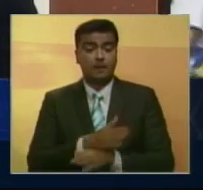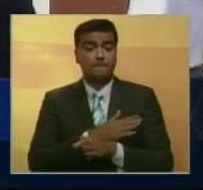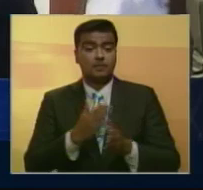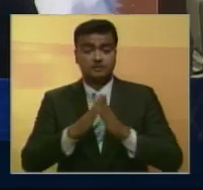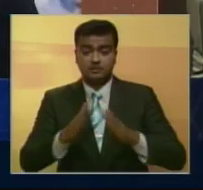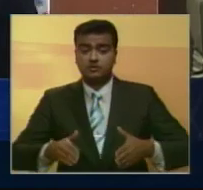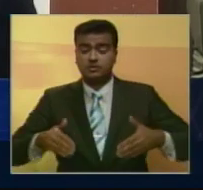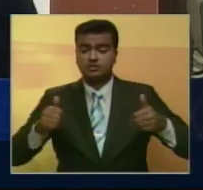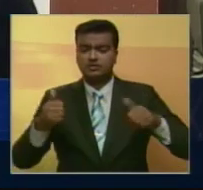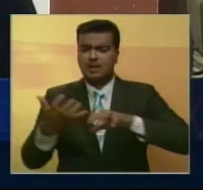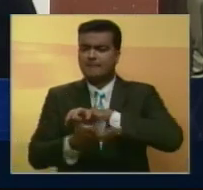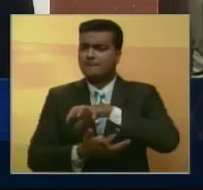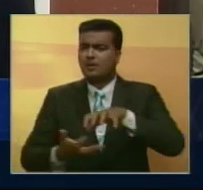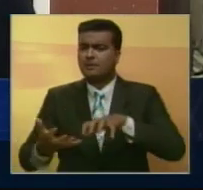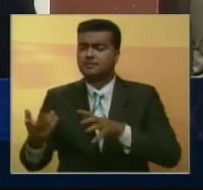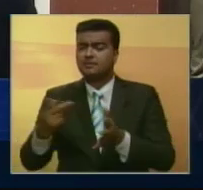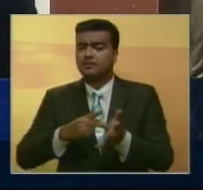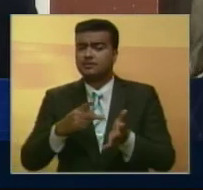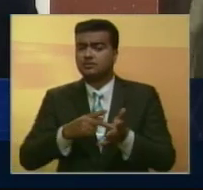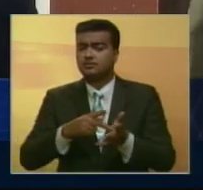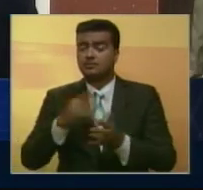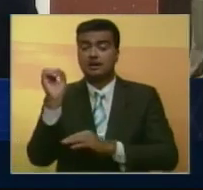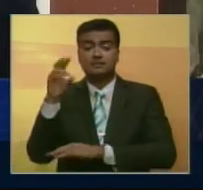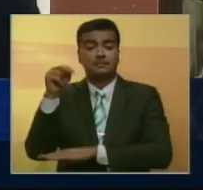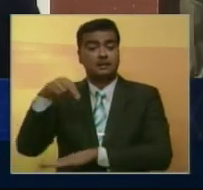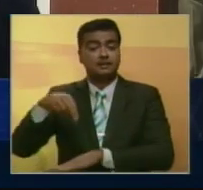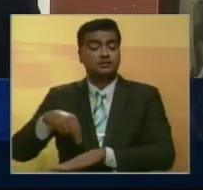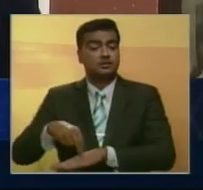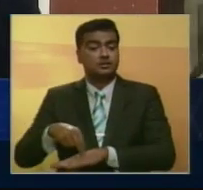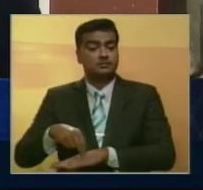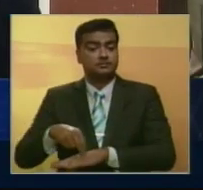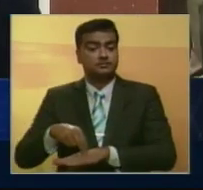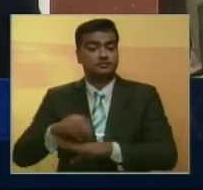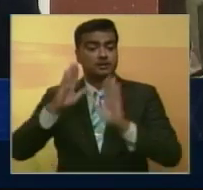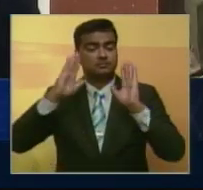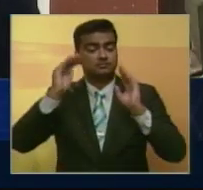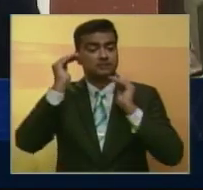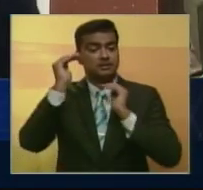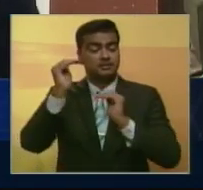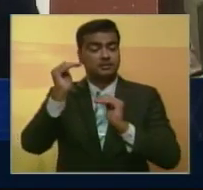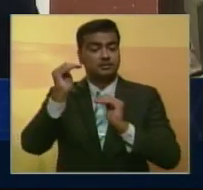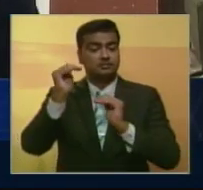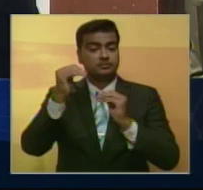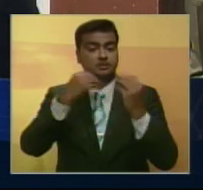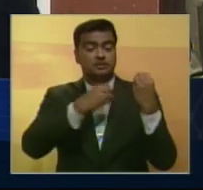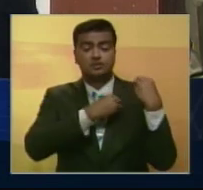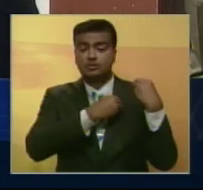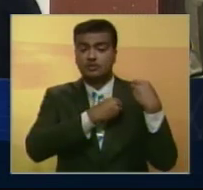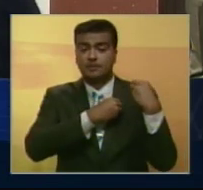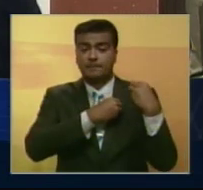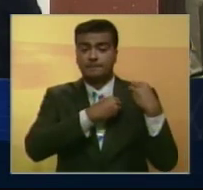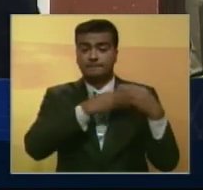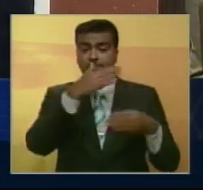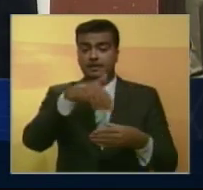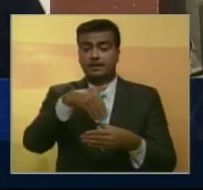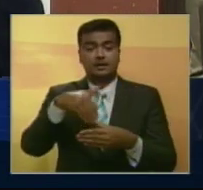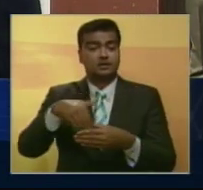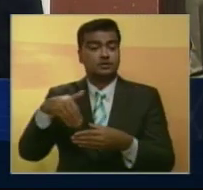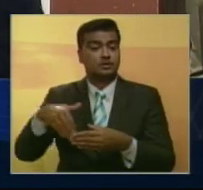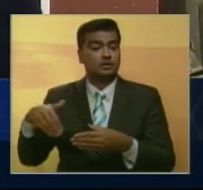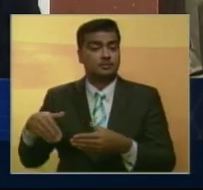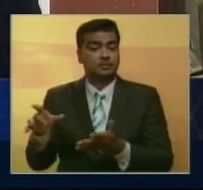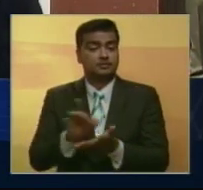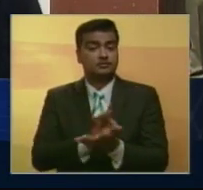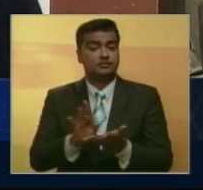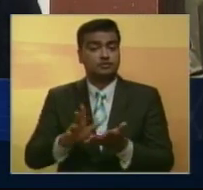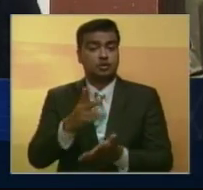solucionado la diatriba que se presentó aquí en la Asamblea Nacional sobre el acatamiento de la orden de la sala electoral para que